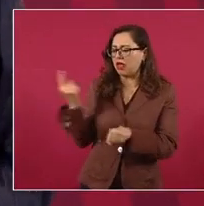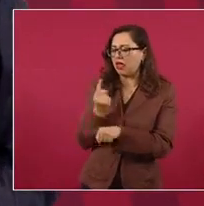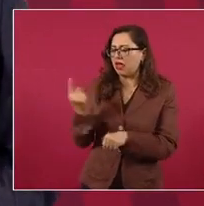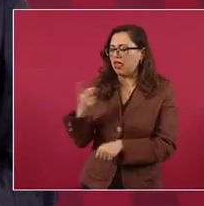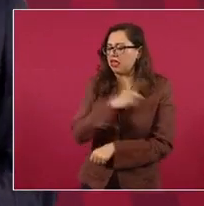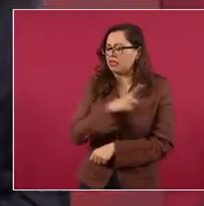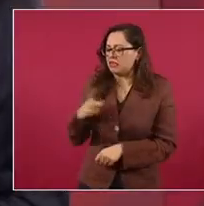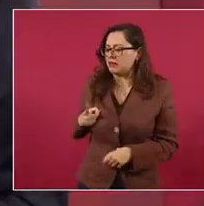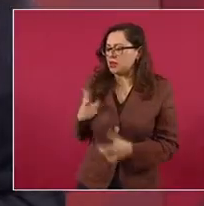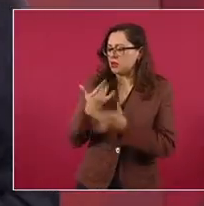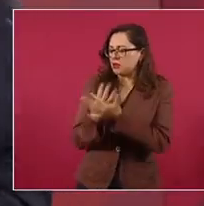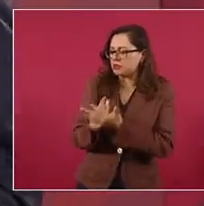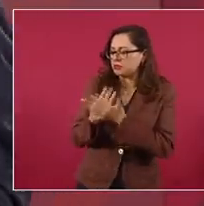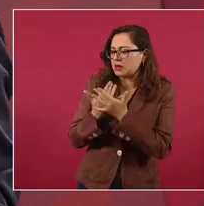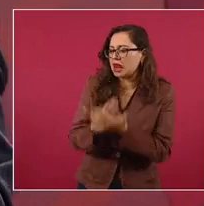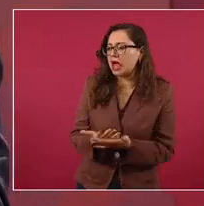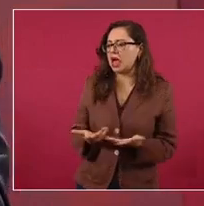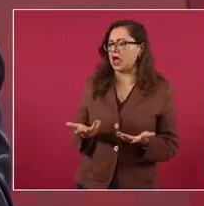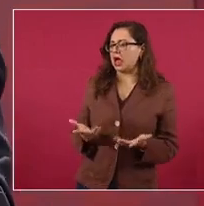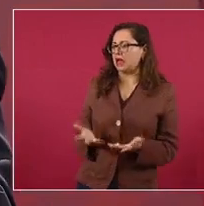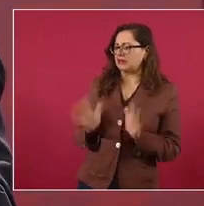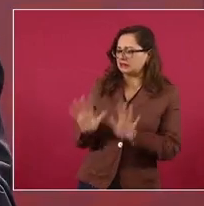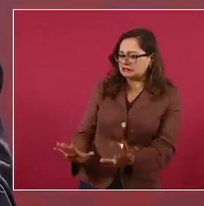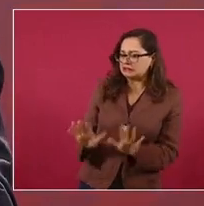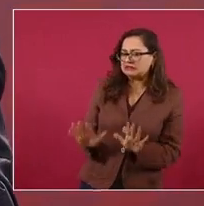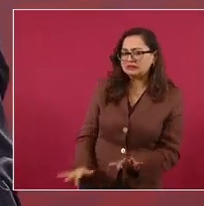y se cuidó